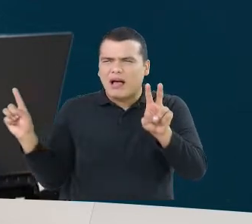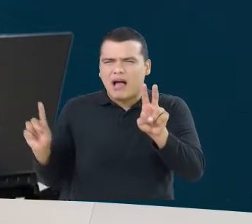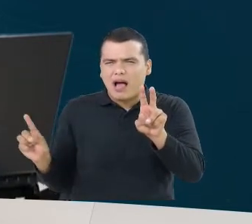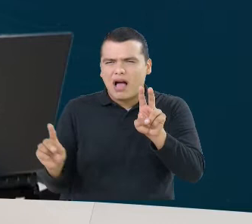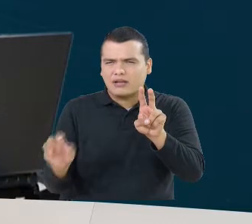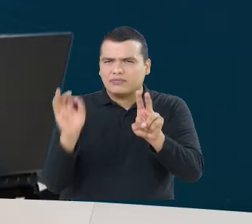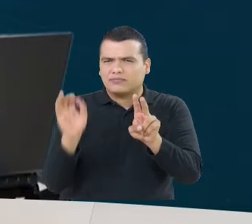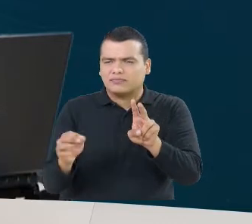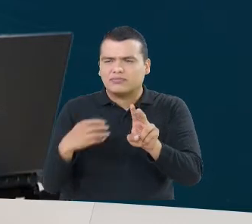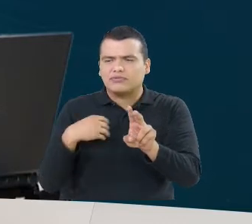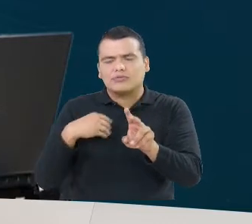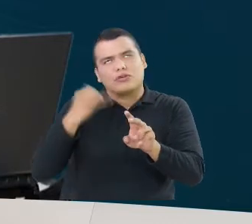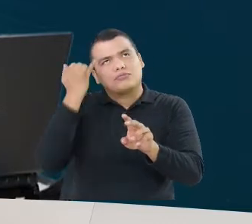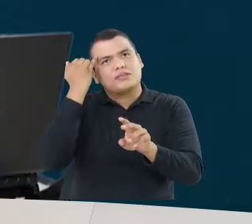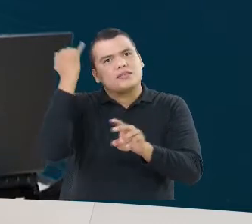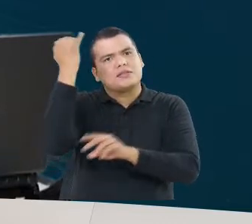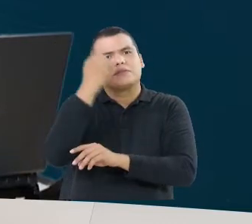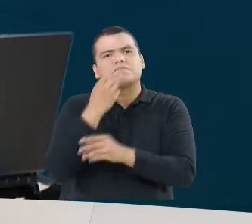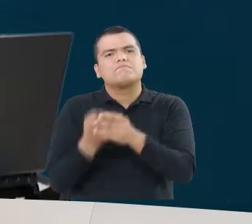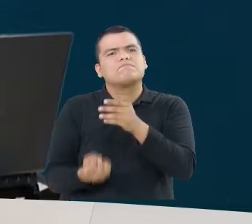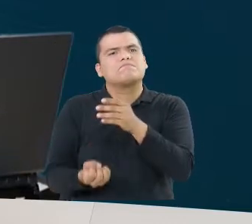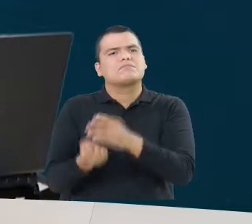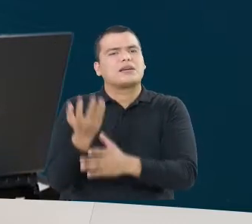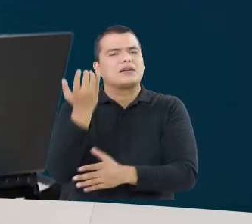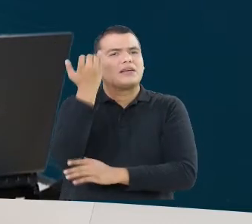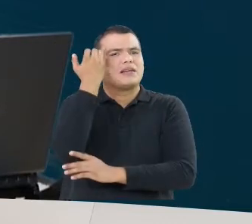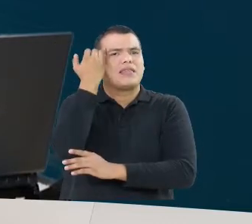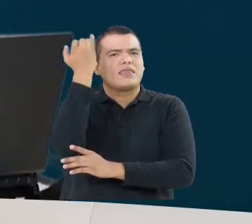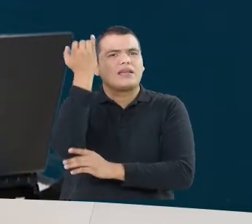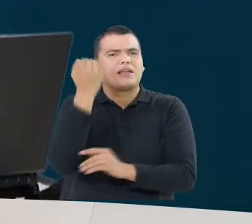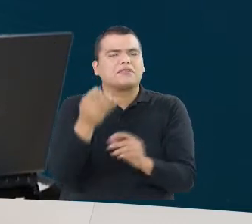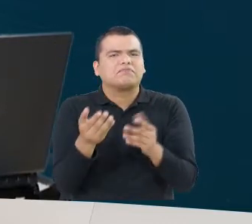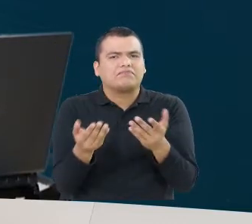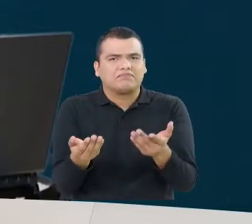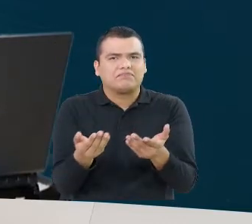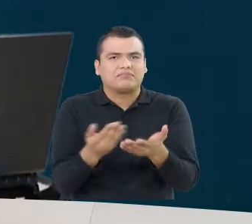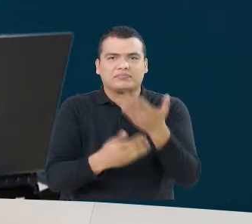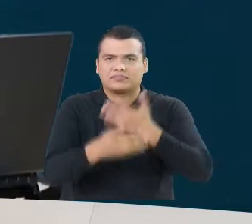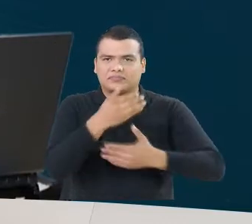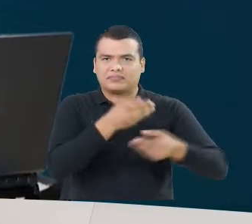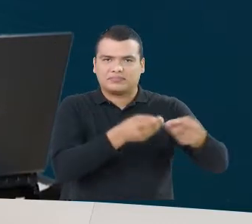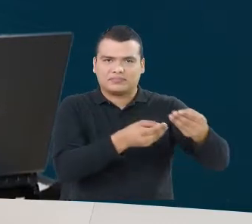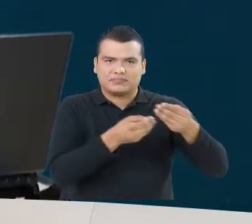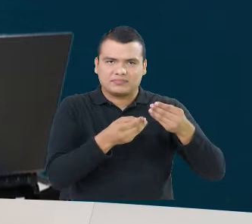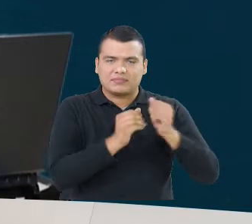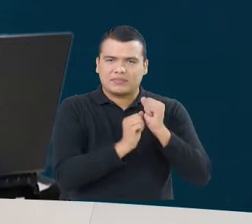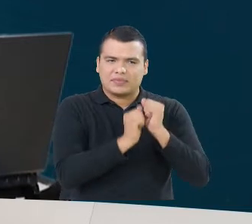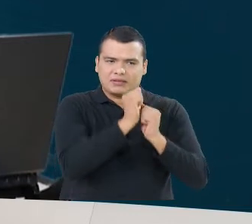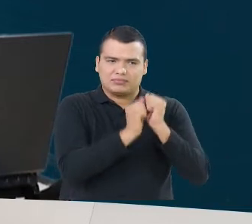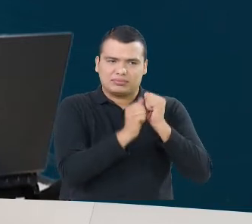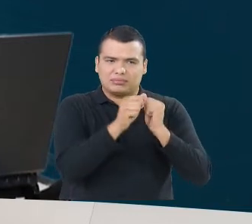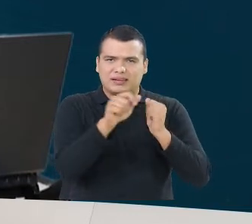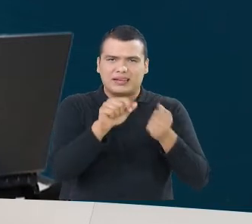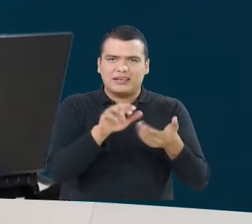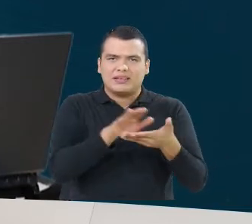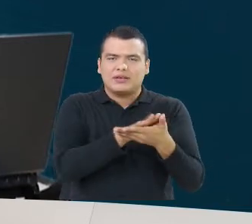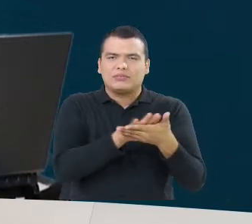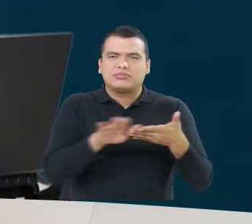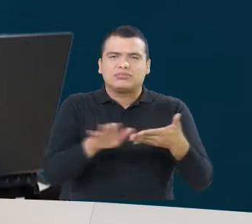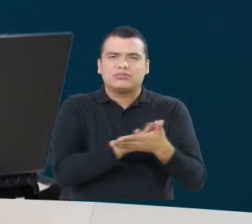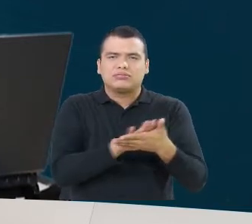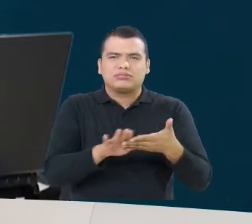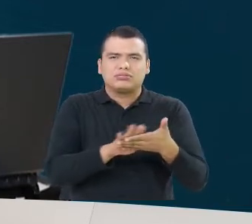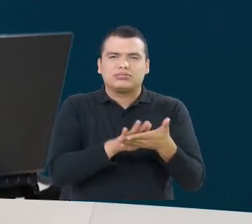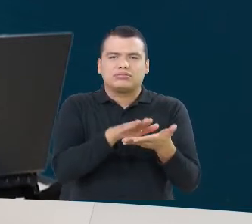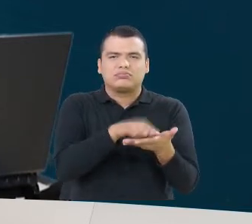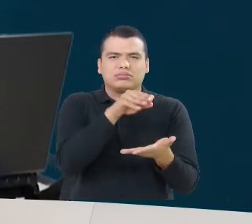me surgió la inquietud cuando me dejaron una máquina fotocopiadora en mal estado para revisión. Una